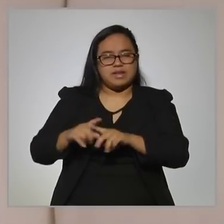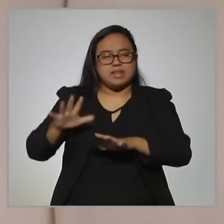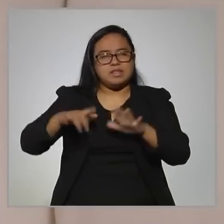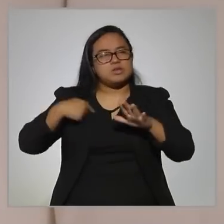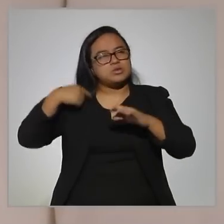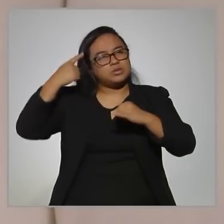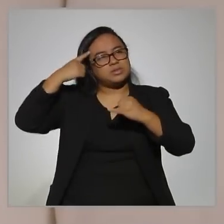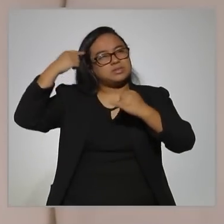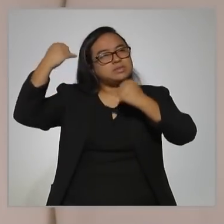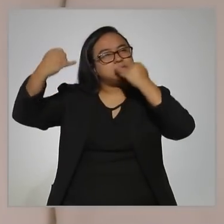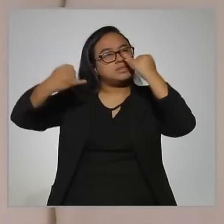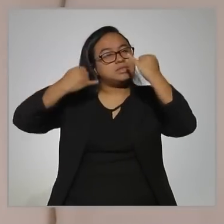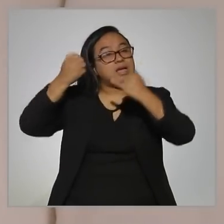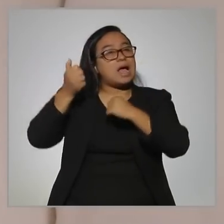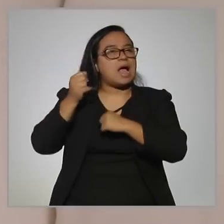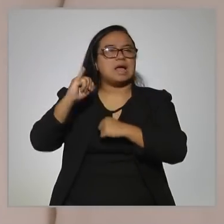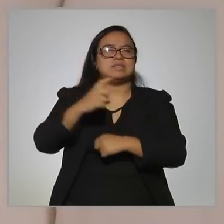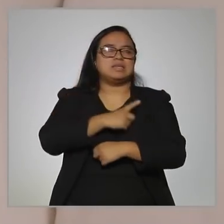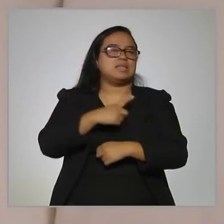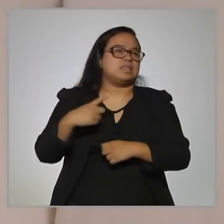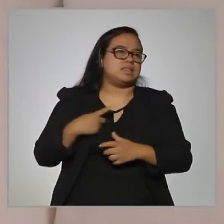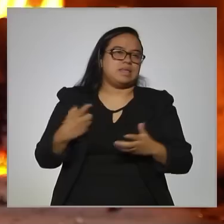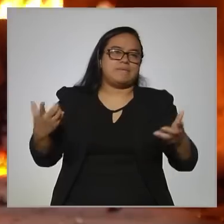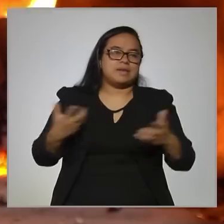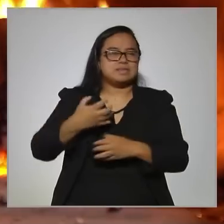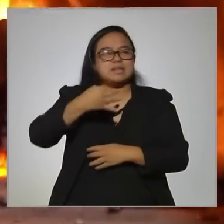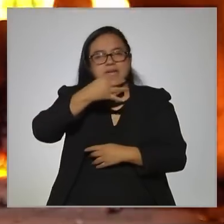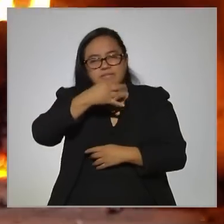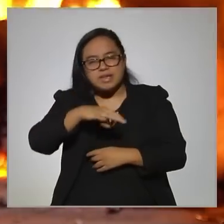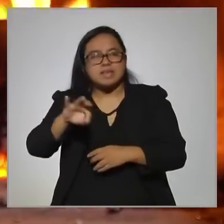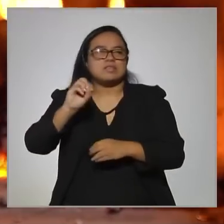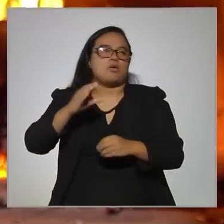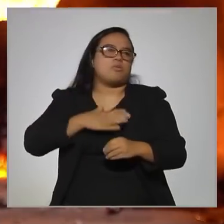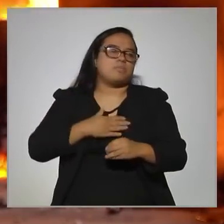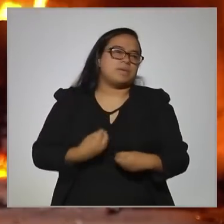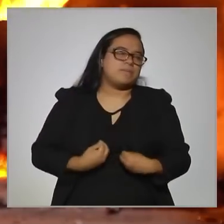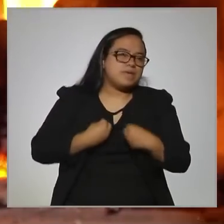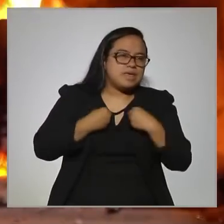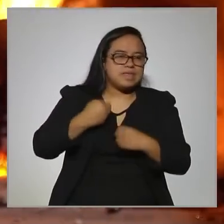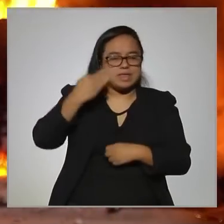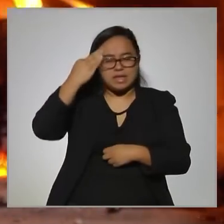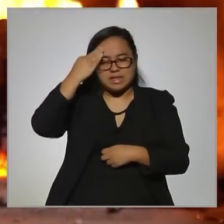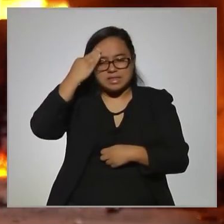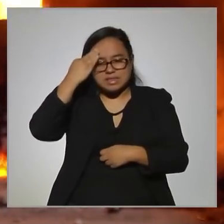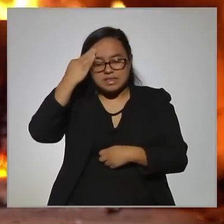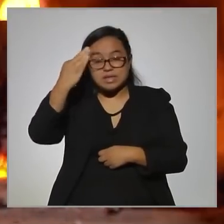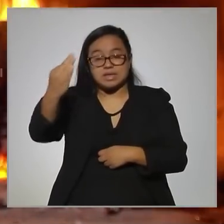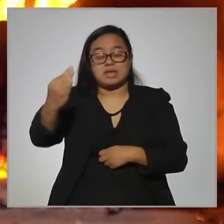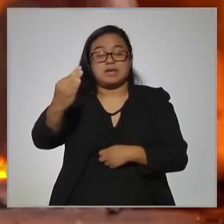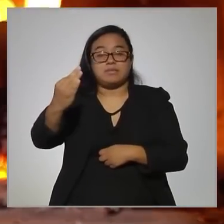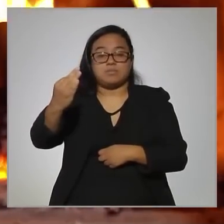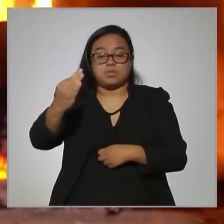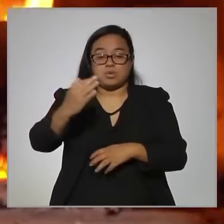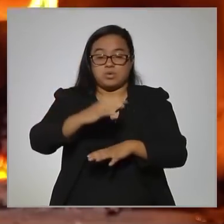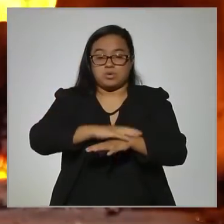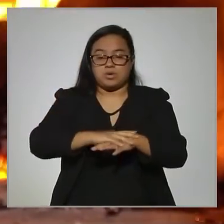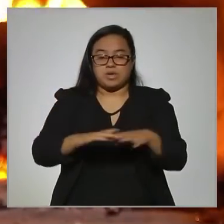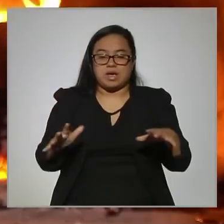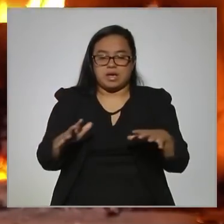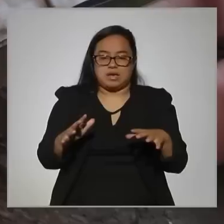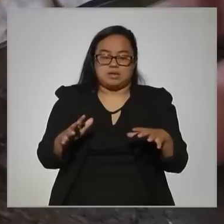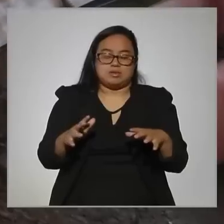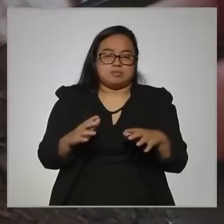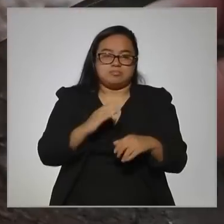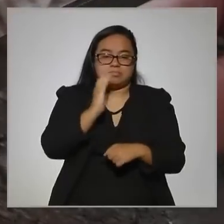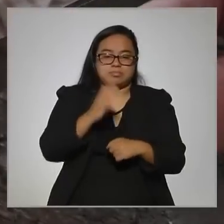expectativas sobre cómo deberíamos estar llevando a cabo estos tiempos muertos que están muy fuera de nuestra